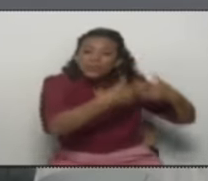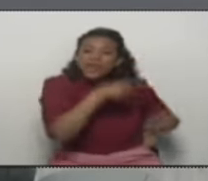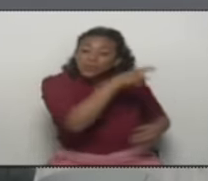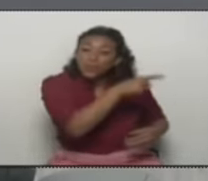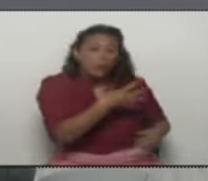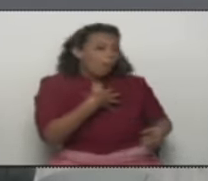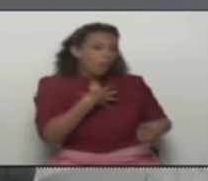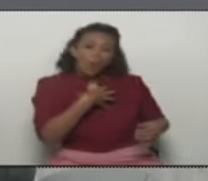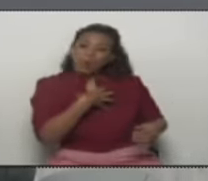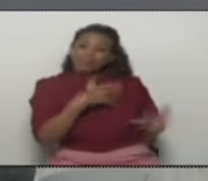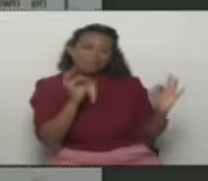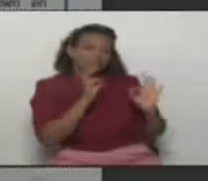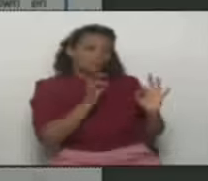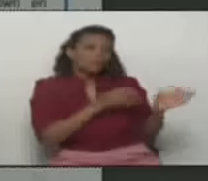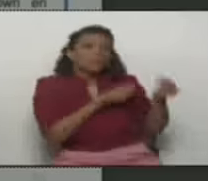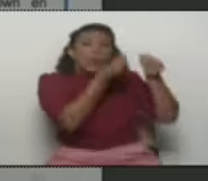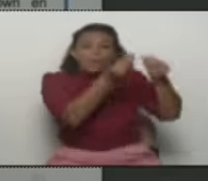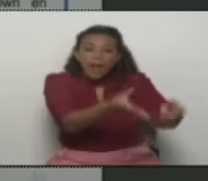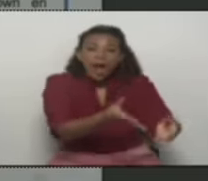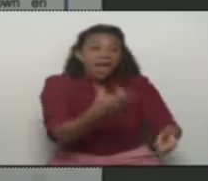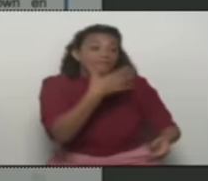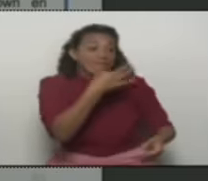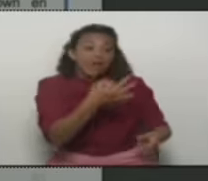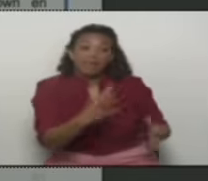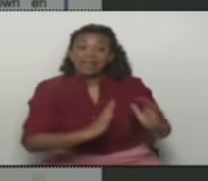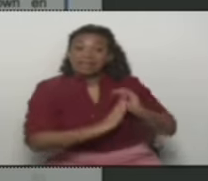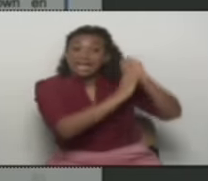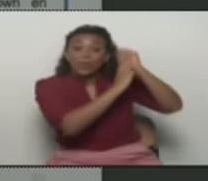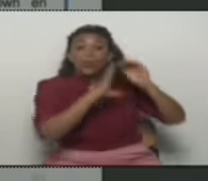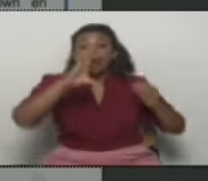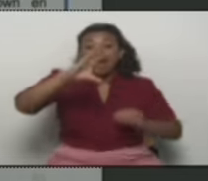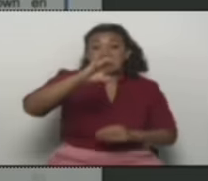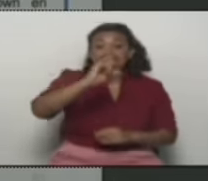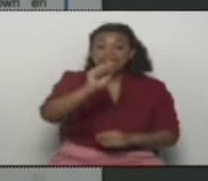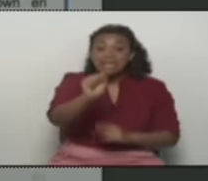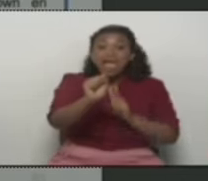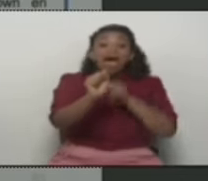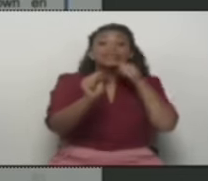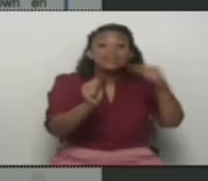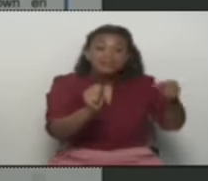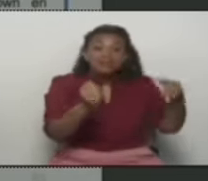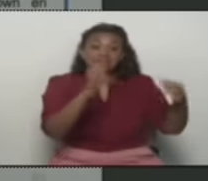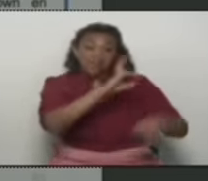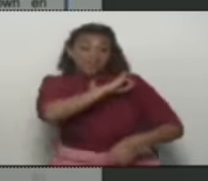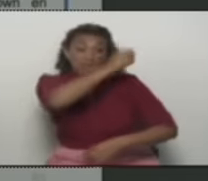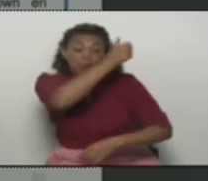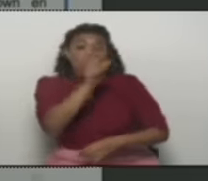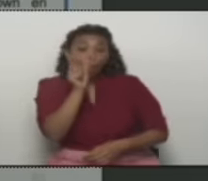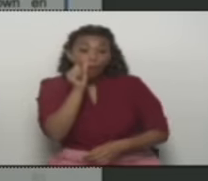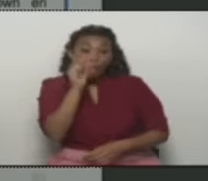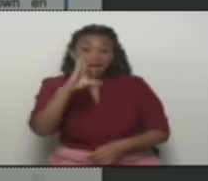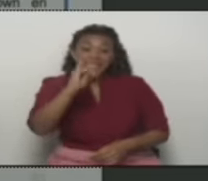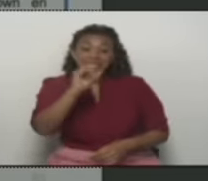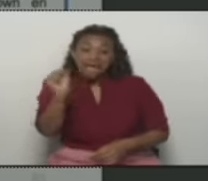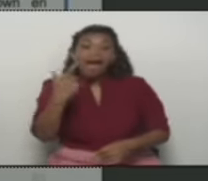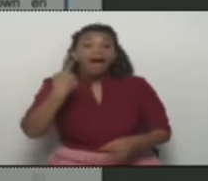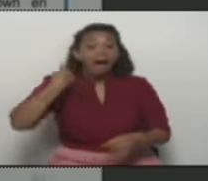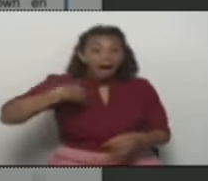americano nosotros no somos nada. Y después hay un exdirector de la CIA que también dice, ahí está, mire, abajo dice,